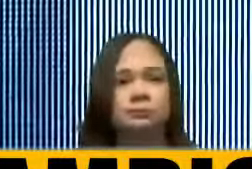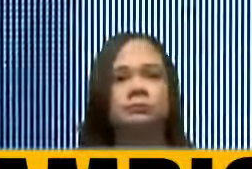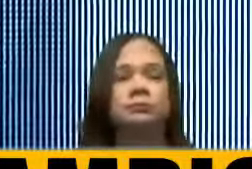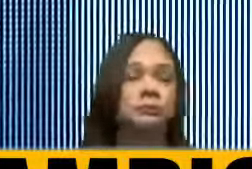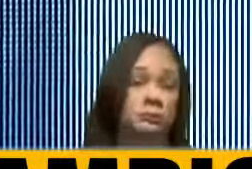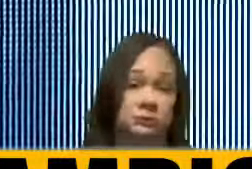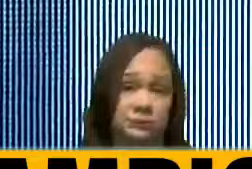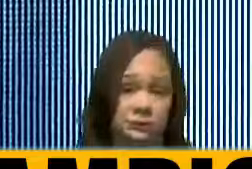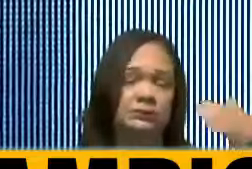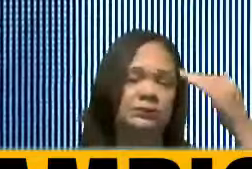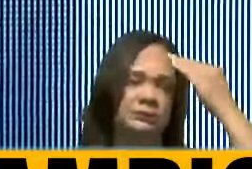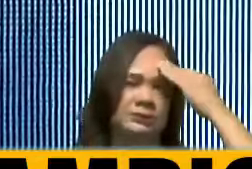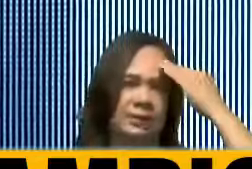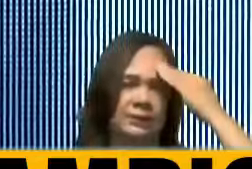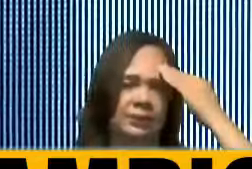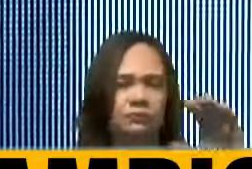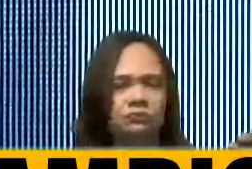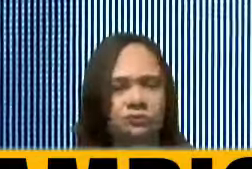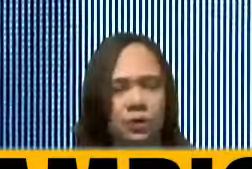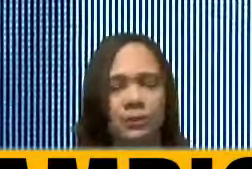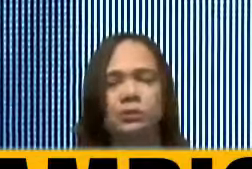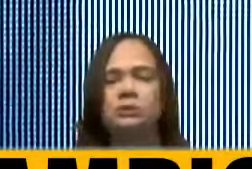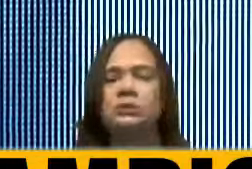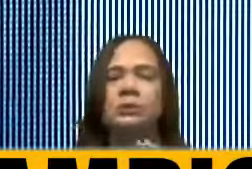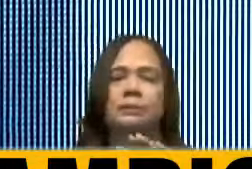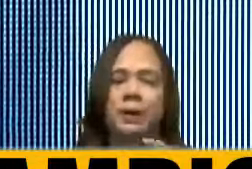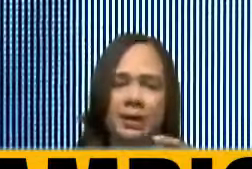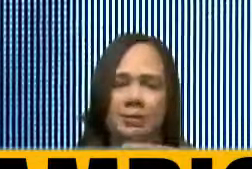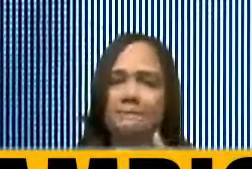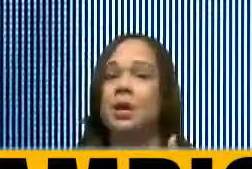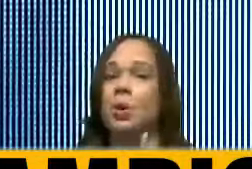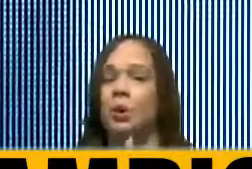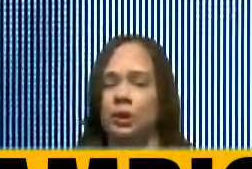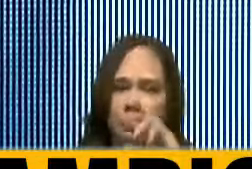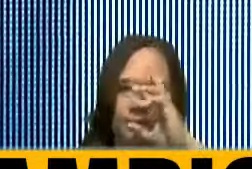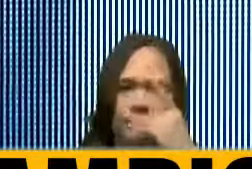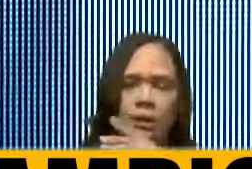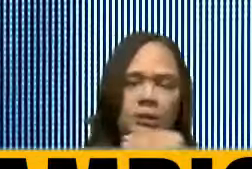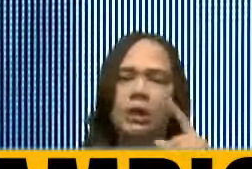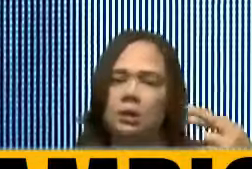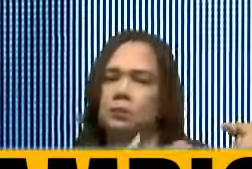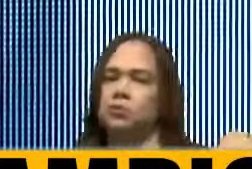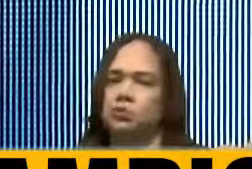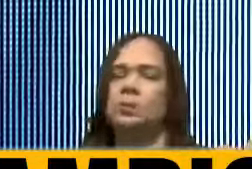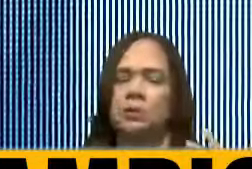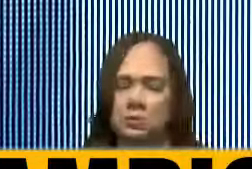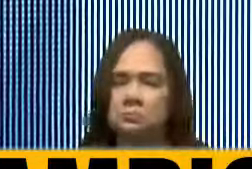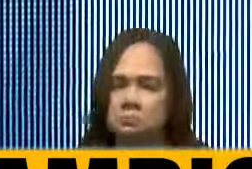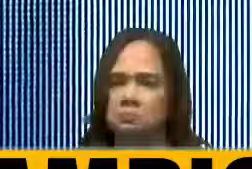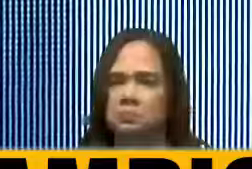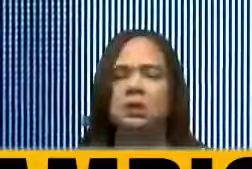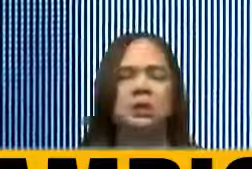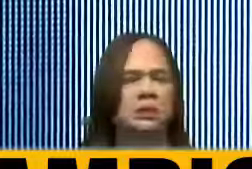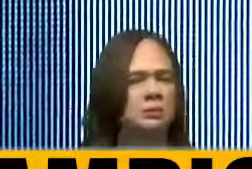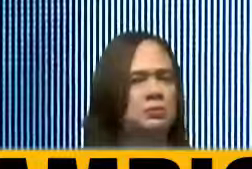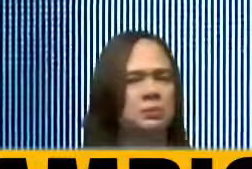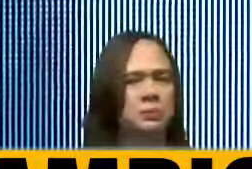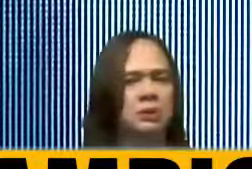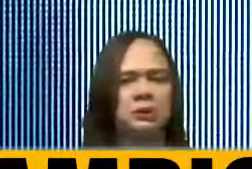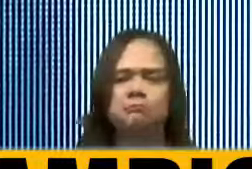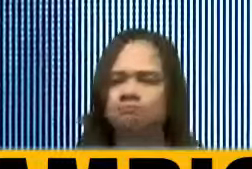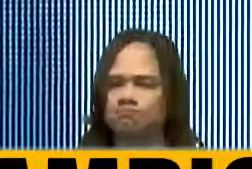ellos saben que estamos haciendo estas medidas para bien del país y están comprometidos con eso y a mí eso me